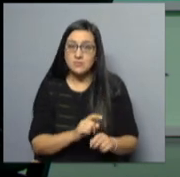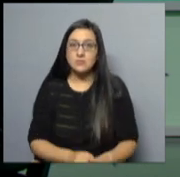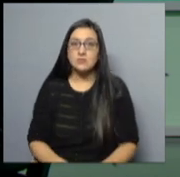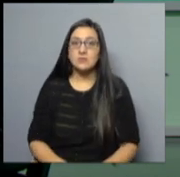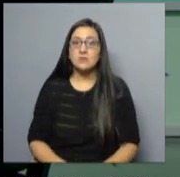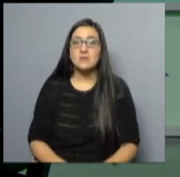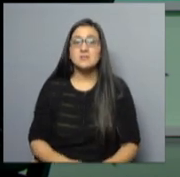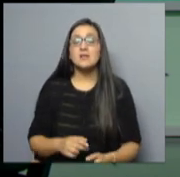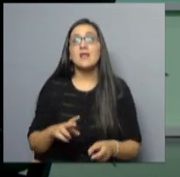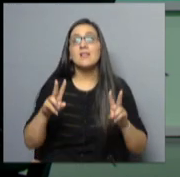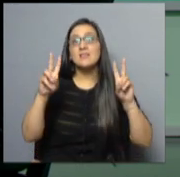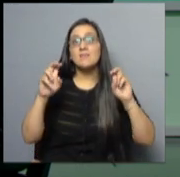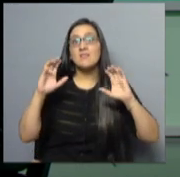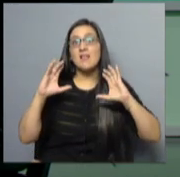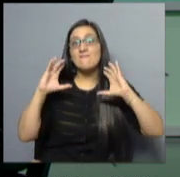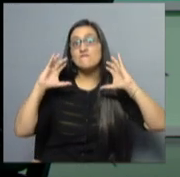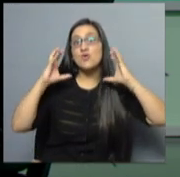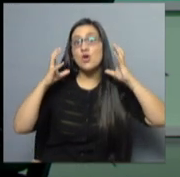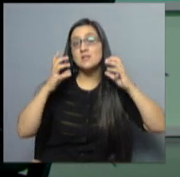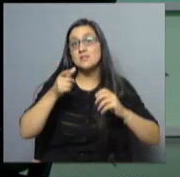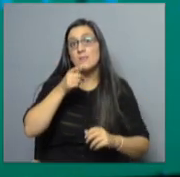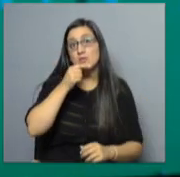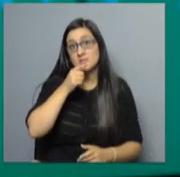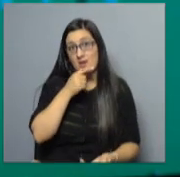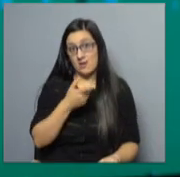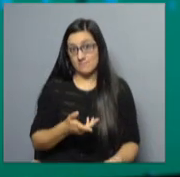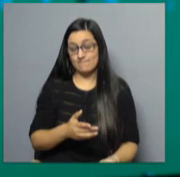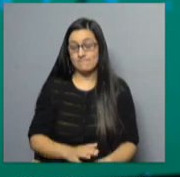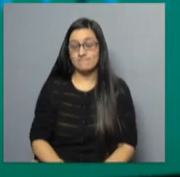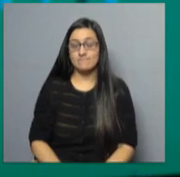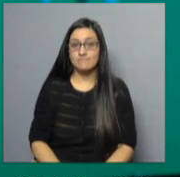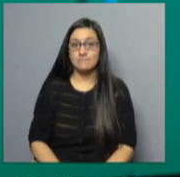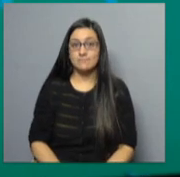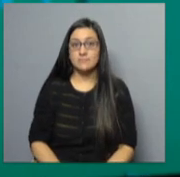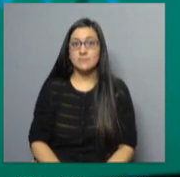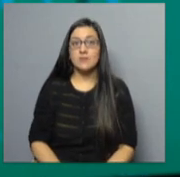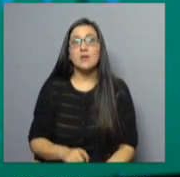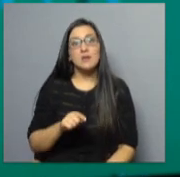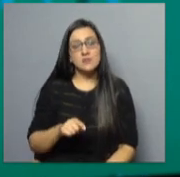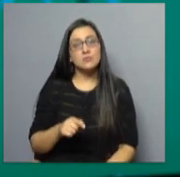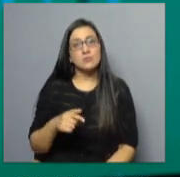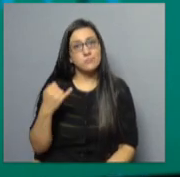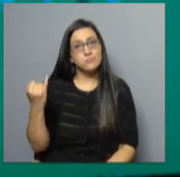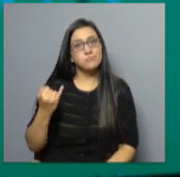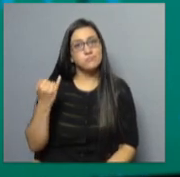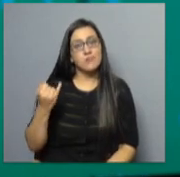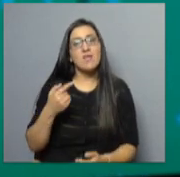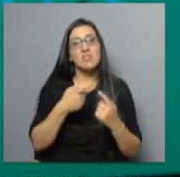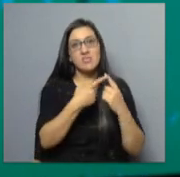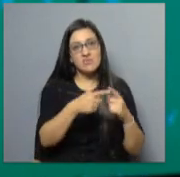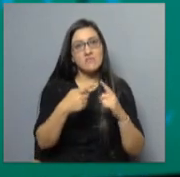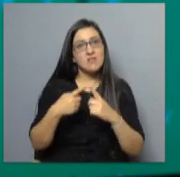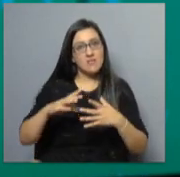cuestión de la violencia del estado o de la violencia policial que tiene un largo recorrido que tiene distintas